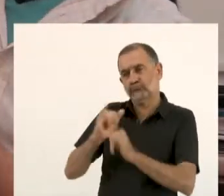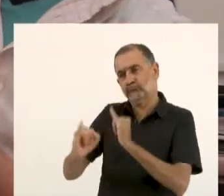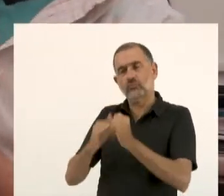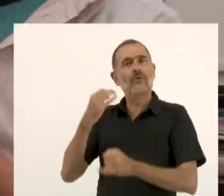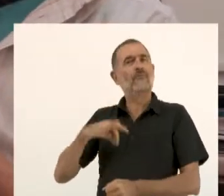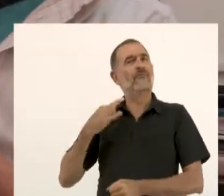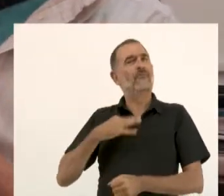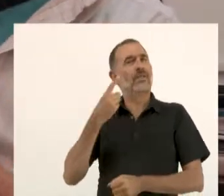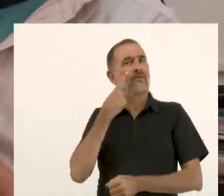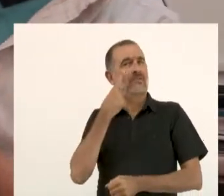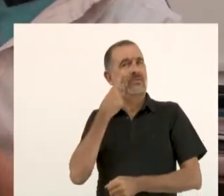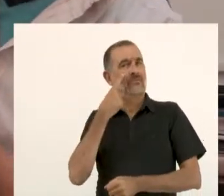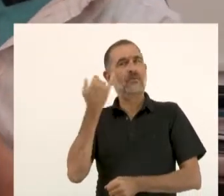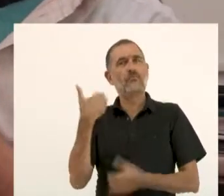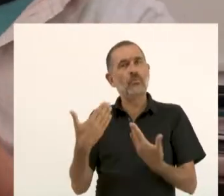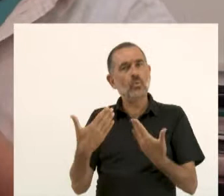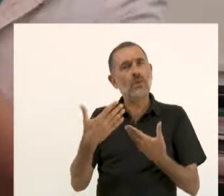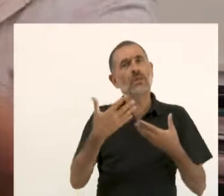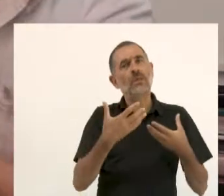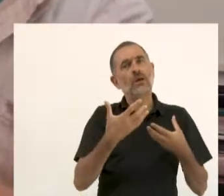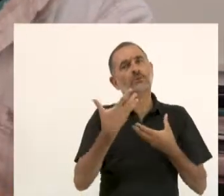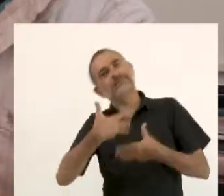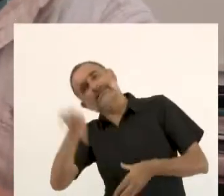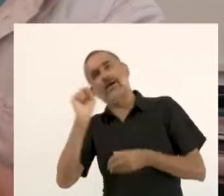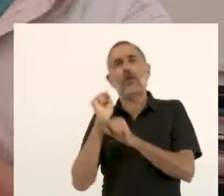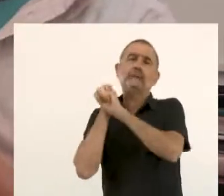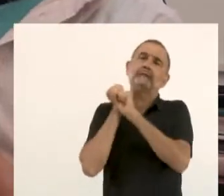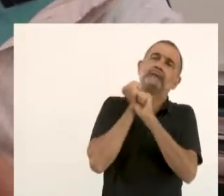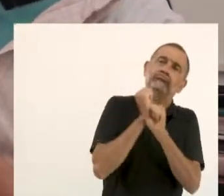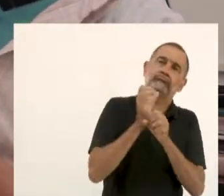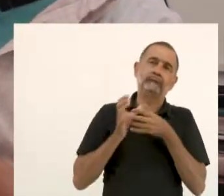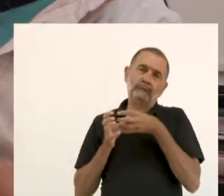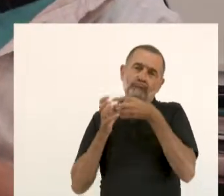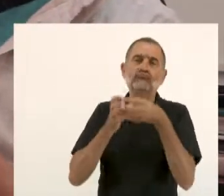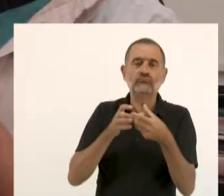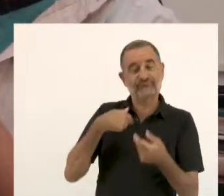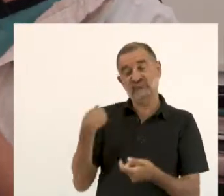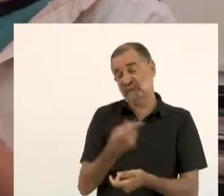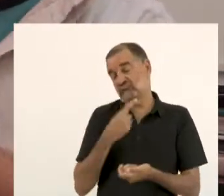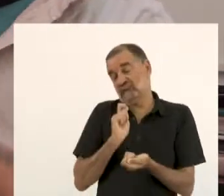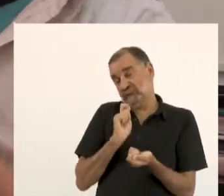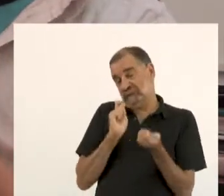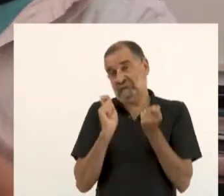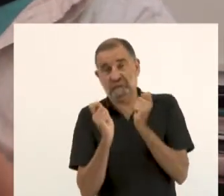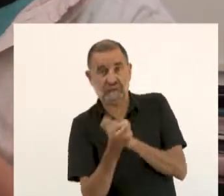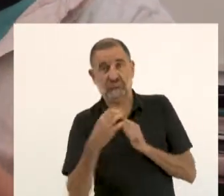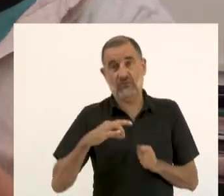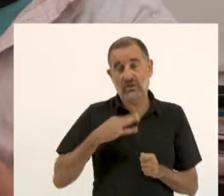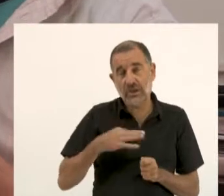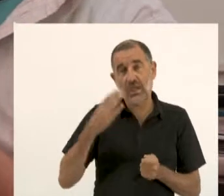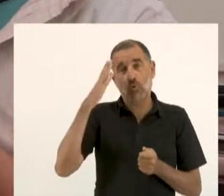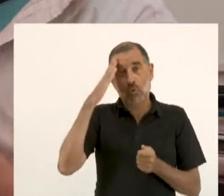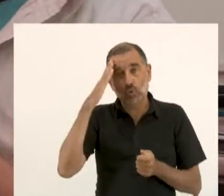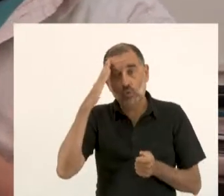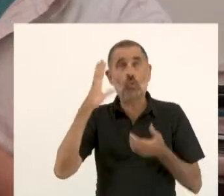entonces poder rescatar eso de cómo nos hemos ido adaptando, cómo se ha ido adaptando nuestra cultura a la cultura